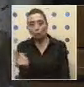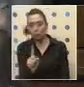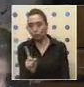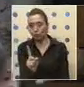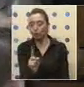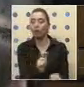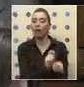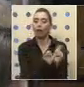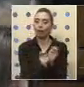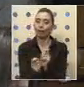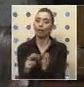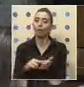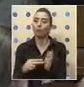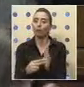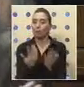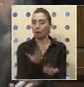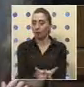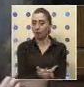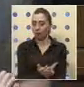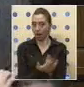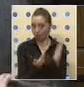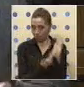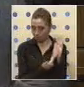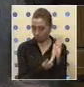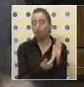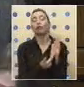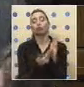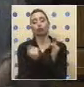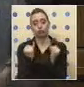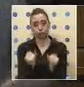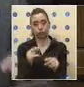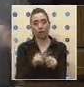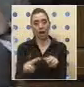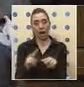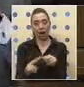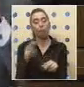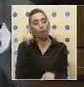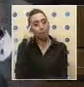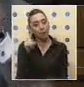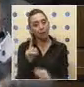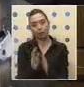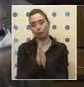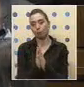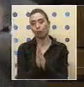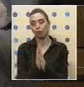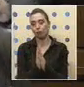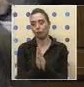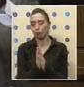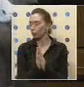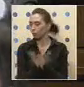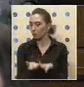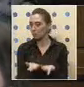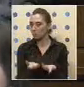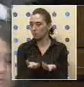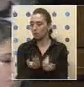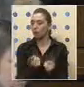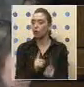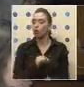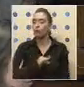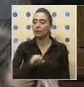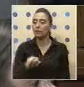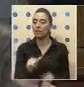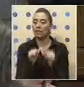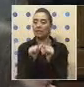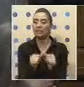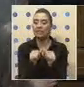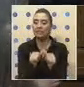es corregir los problemas que presenta. Hagámoslo. Pero, por favor, no sigamos